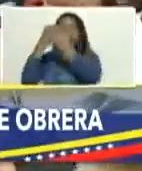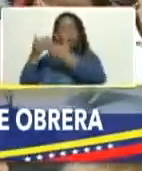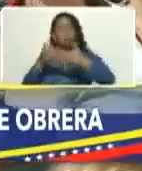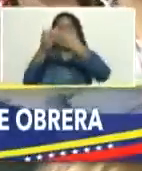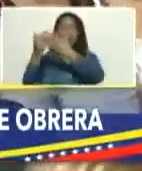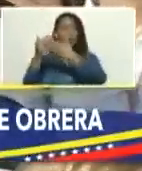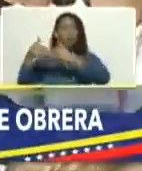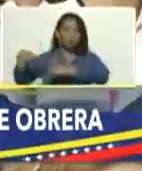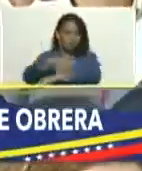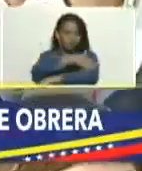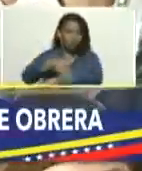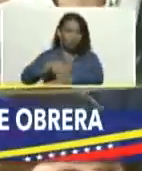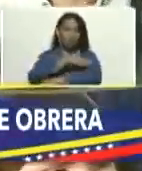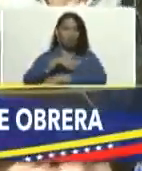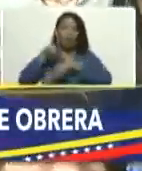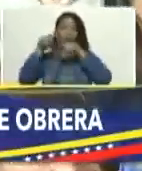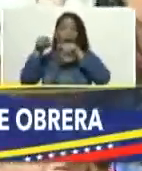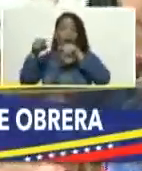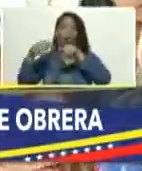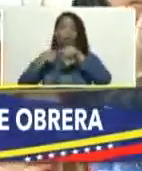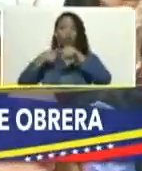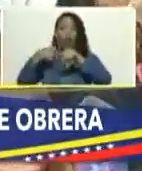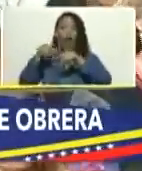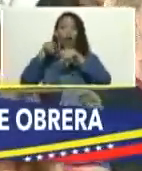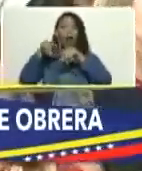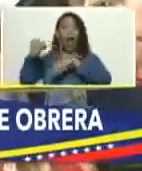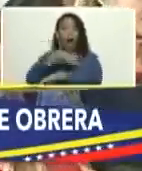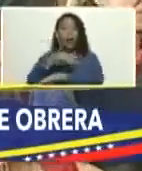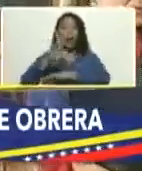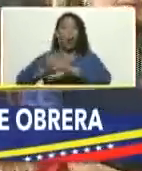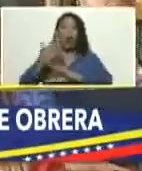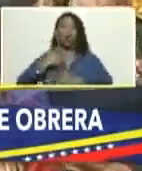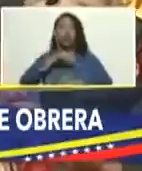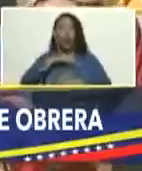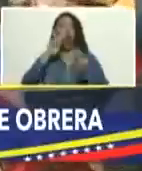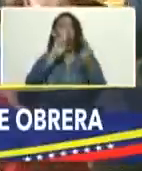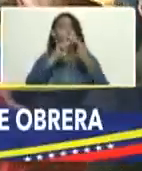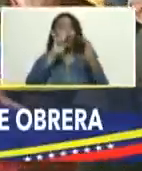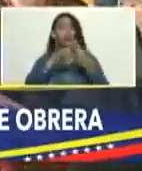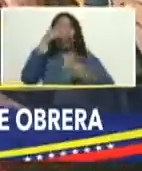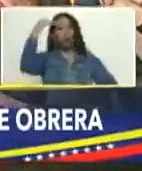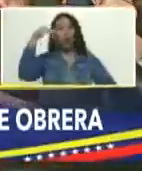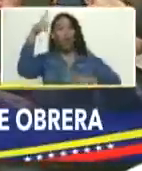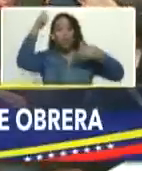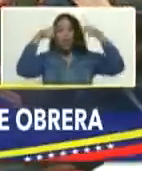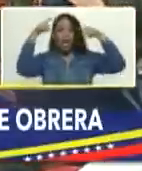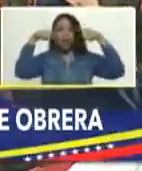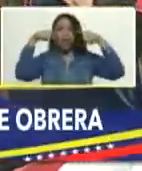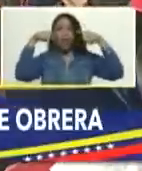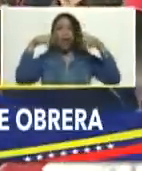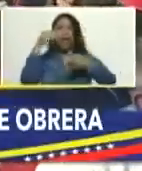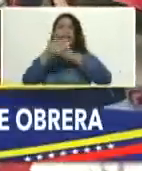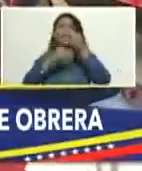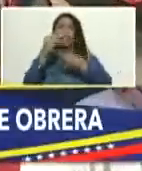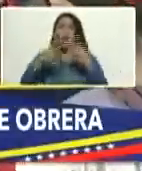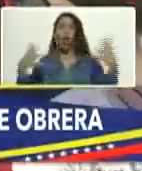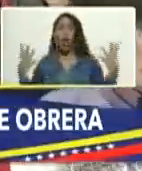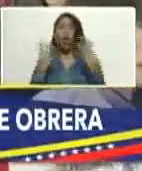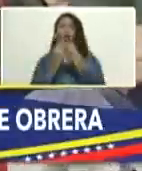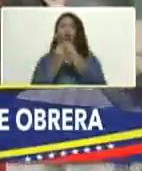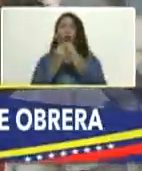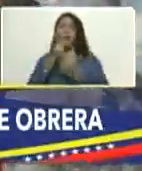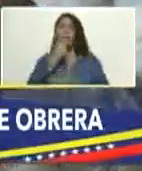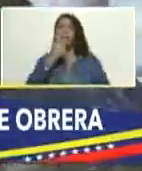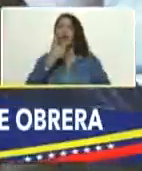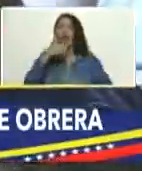la calle. Allí desde la calle fue que nosotros conocimos al comandante Hugo Chávez y forjamos esta